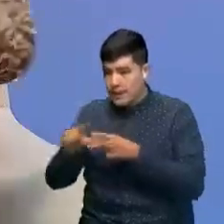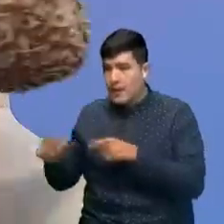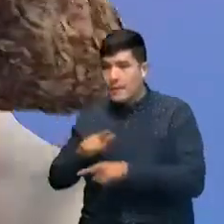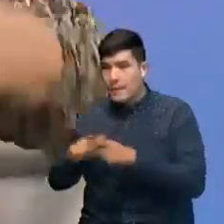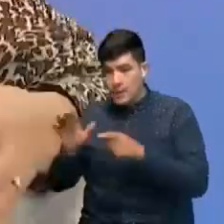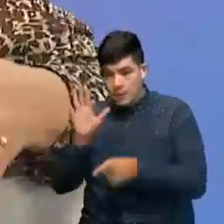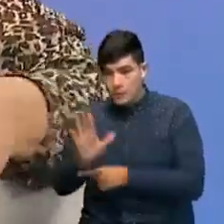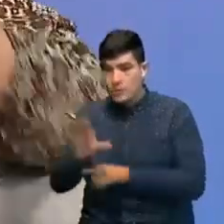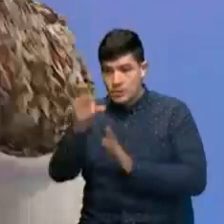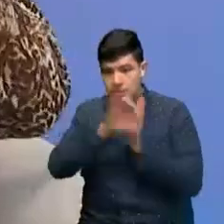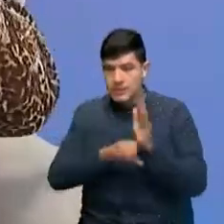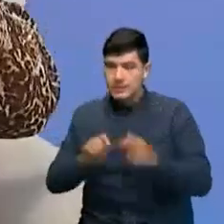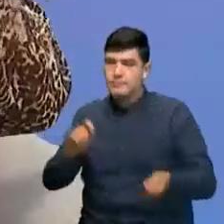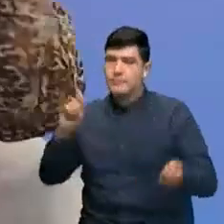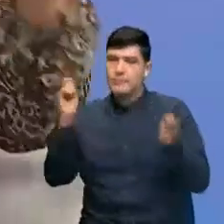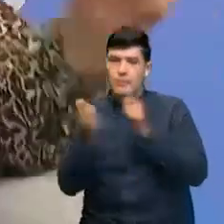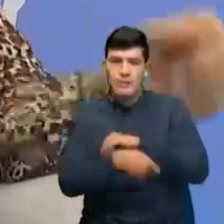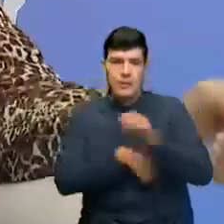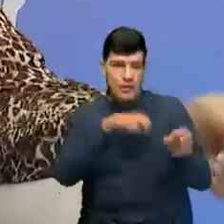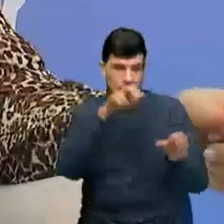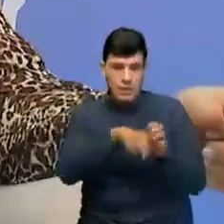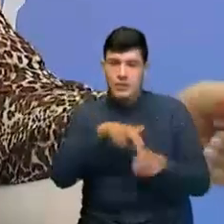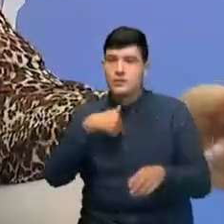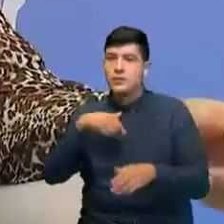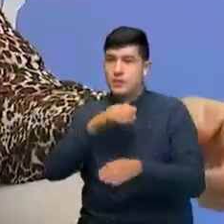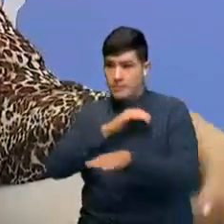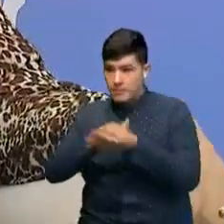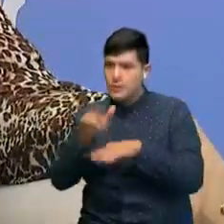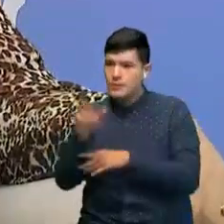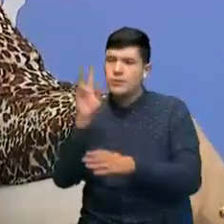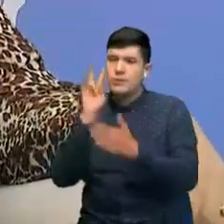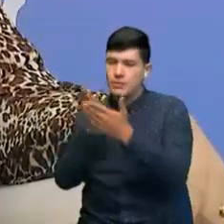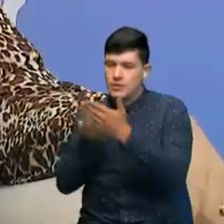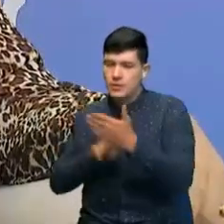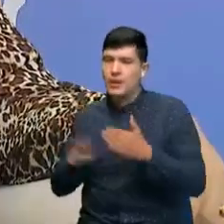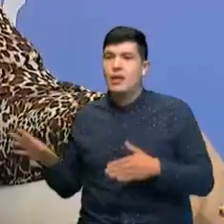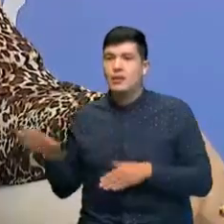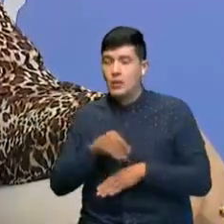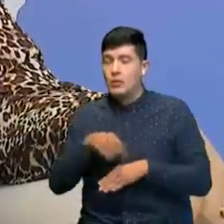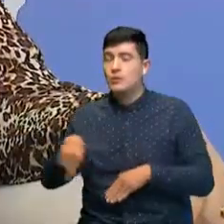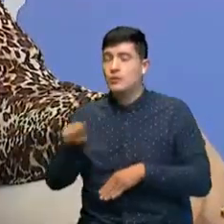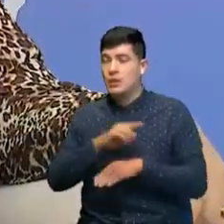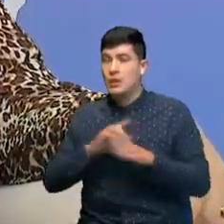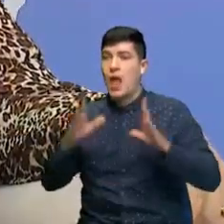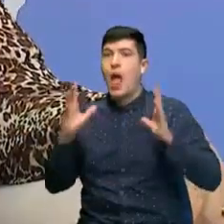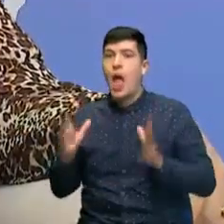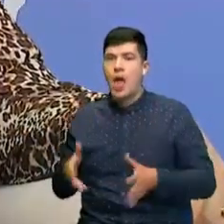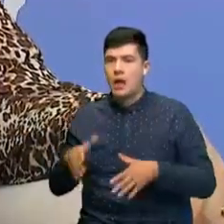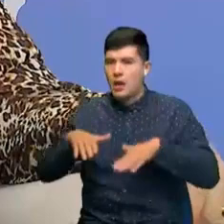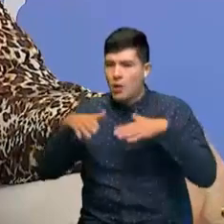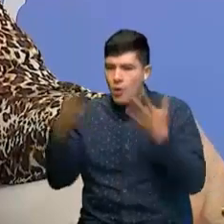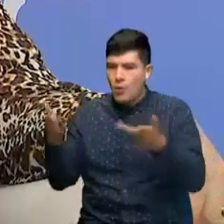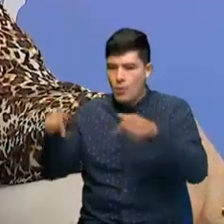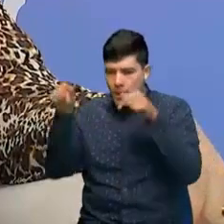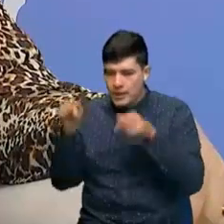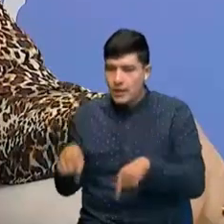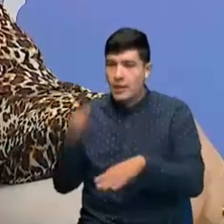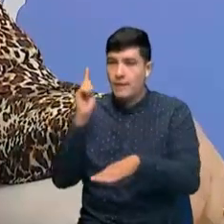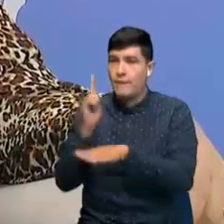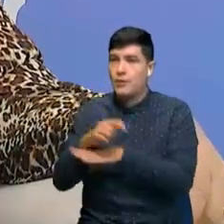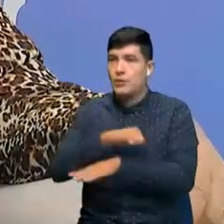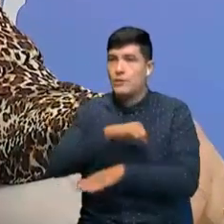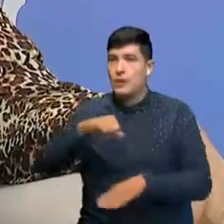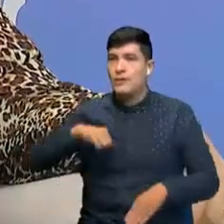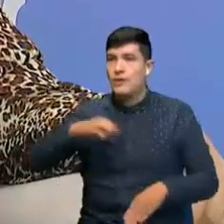sentencias, los retornaron. Las invito para que se la lea todo y se verá que se van a dar cuenta cómo aquí los fondos